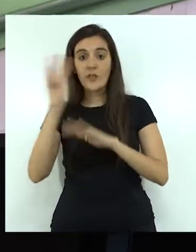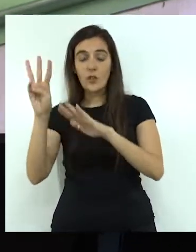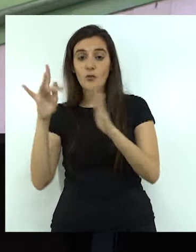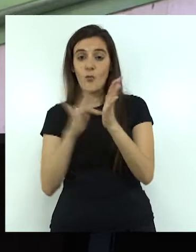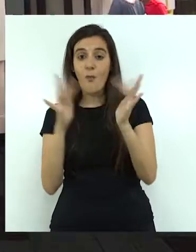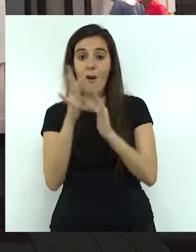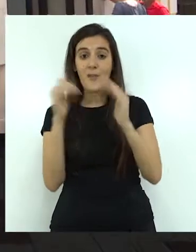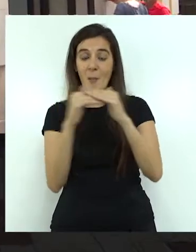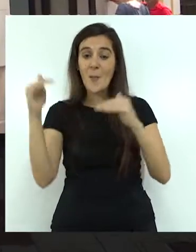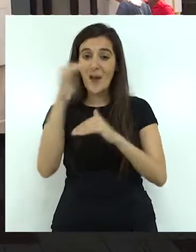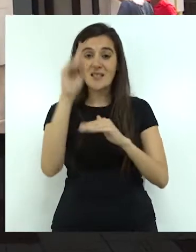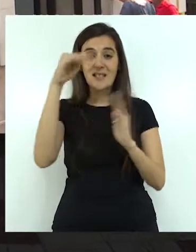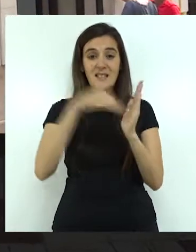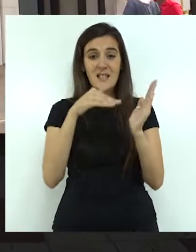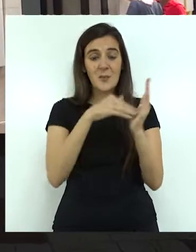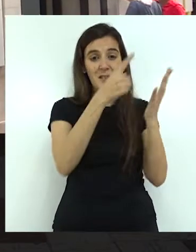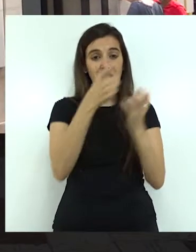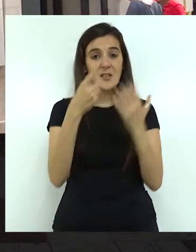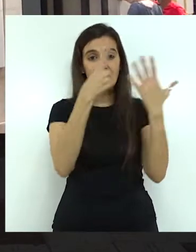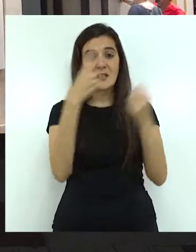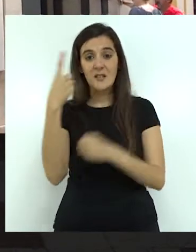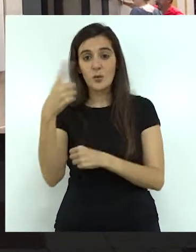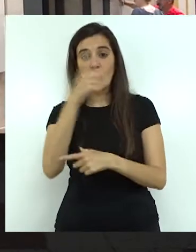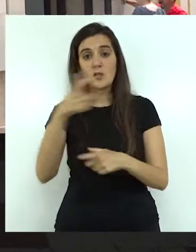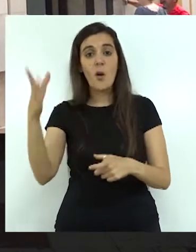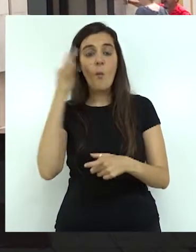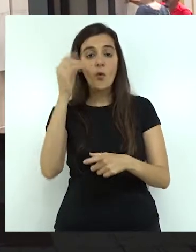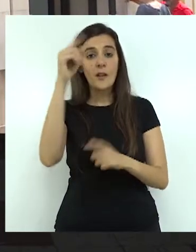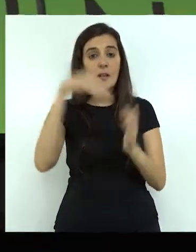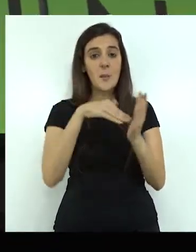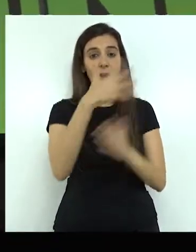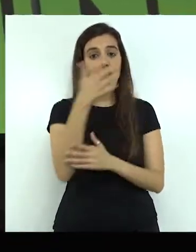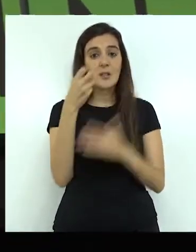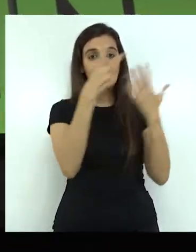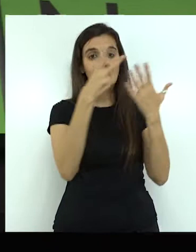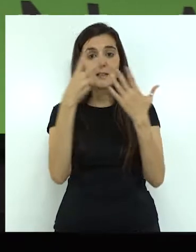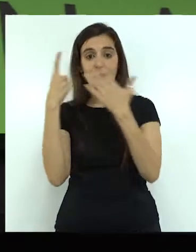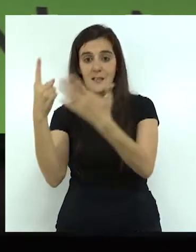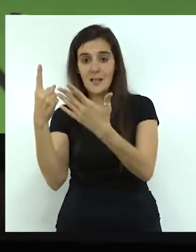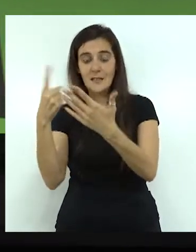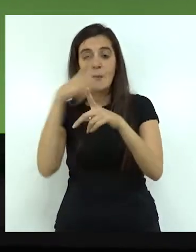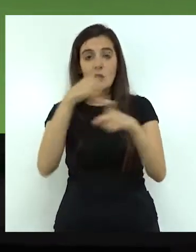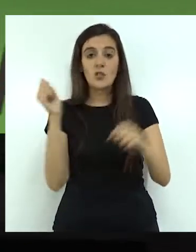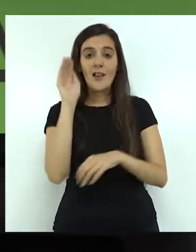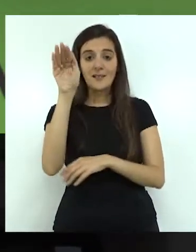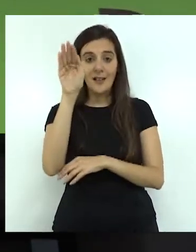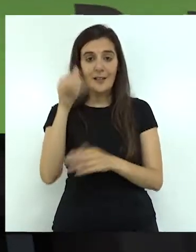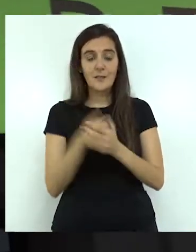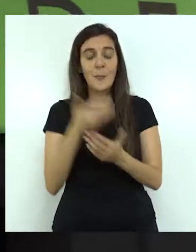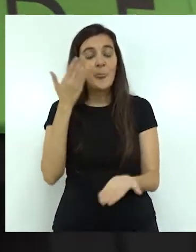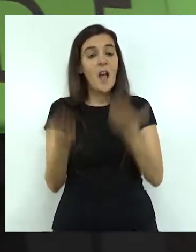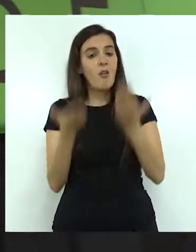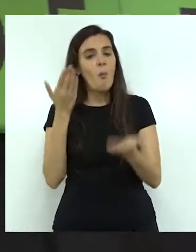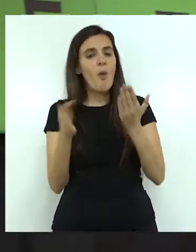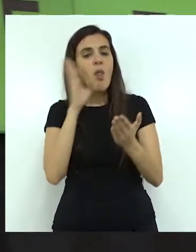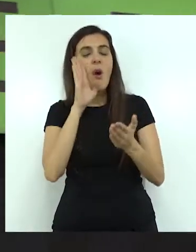961 son mujeres y mil 576 extranjeros en la comparativa con el mismo mes del pasado año se